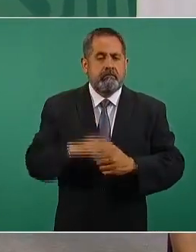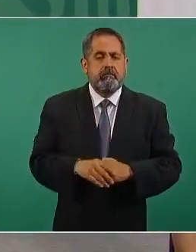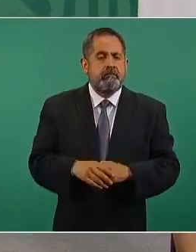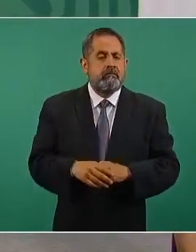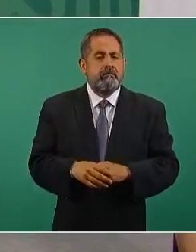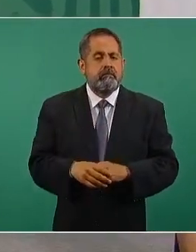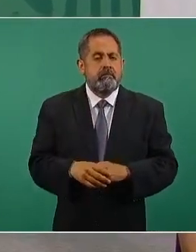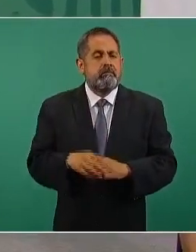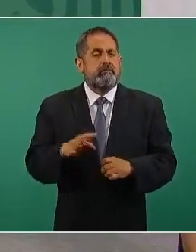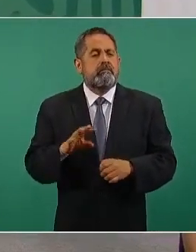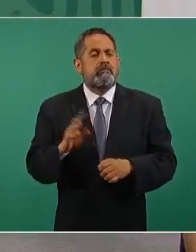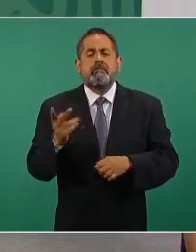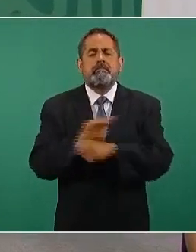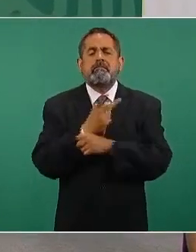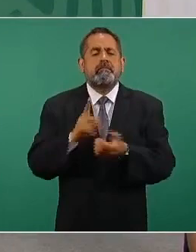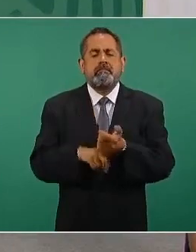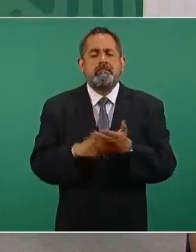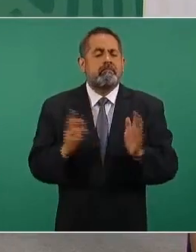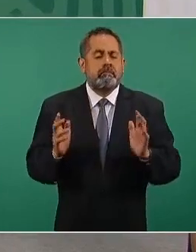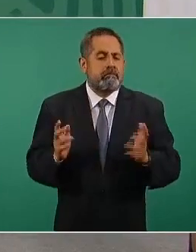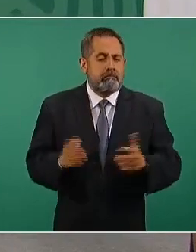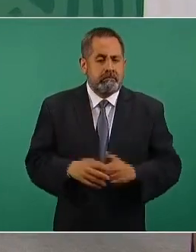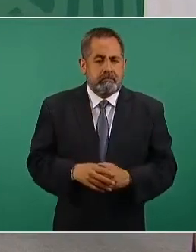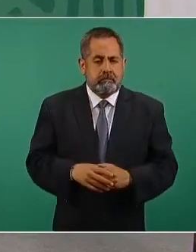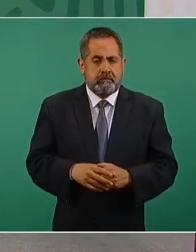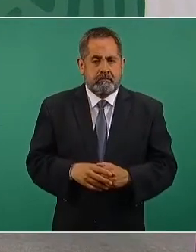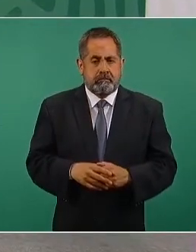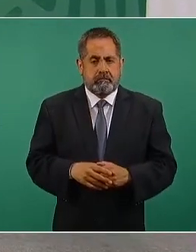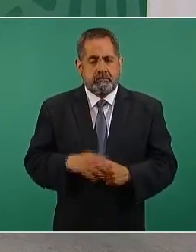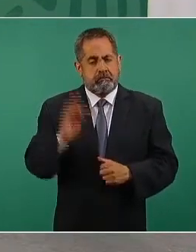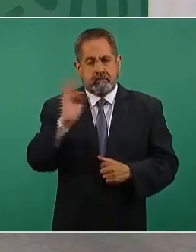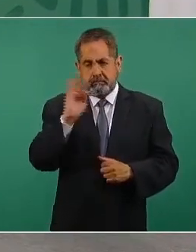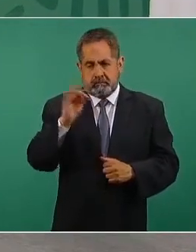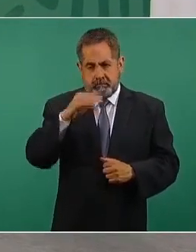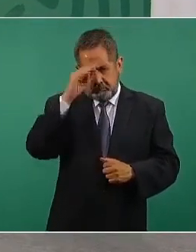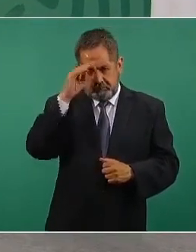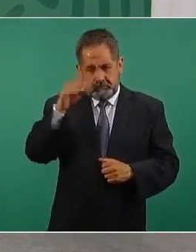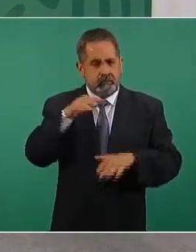¿Qué hubiese sucedido en el caso de